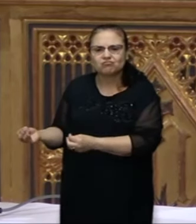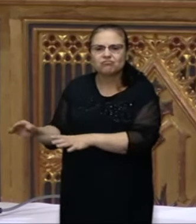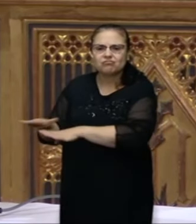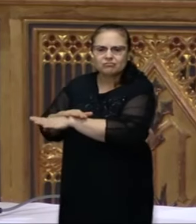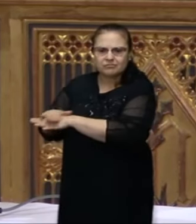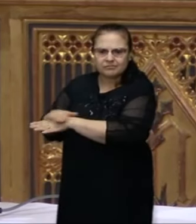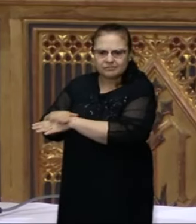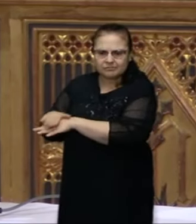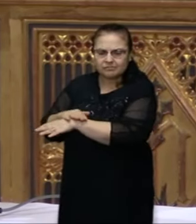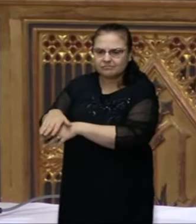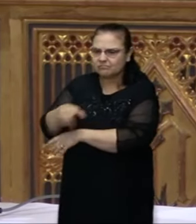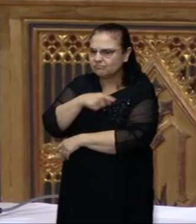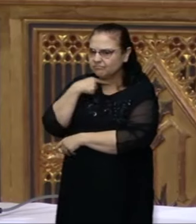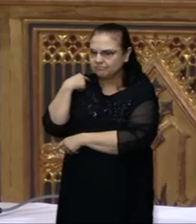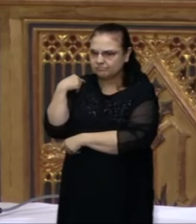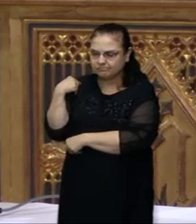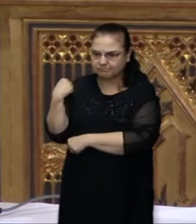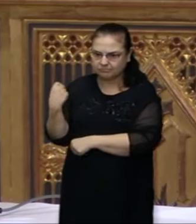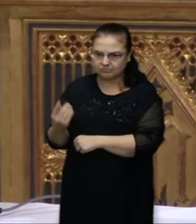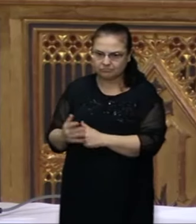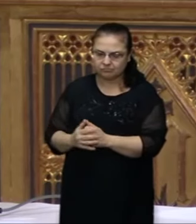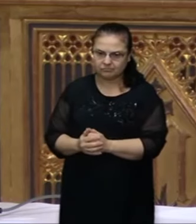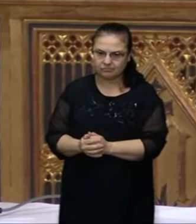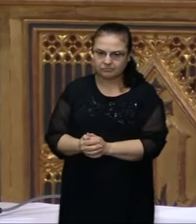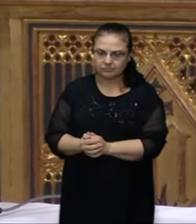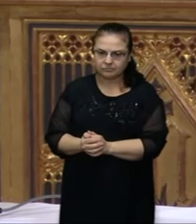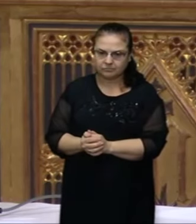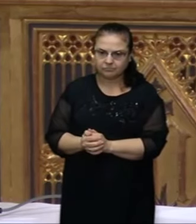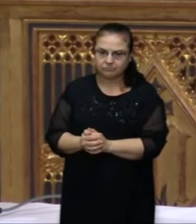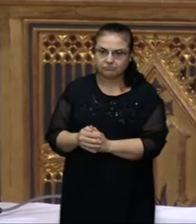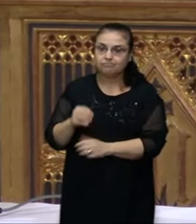muchos para el perdón de los pecados.